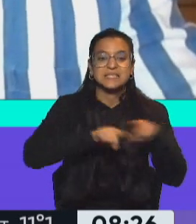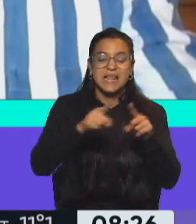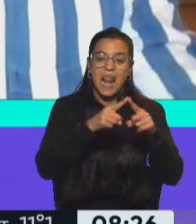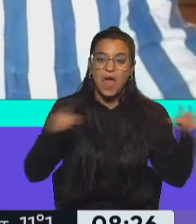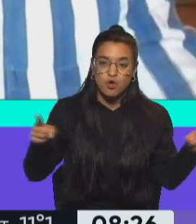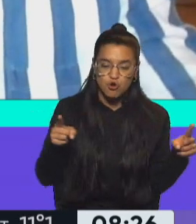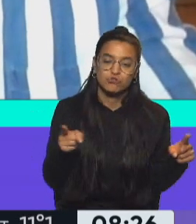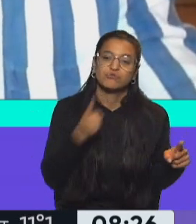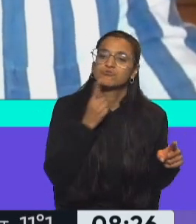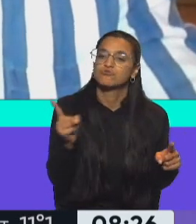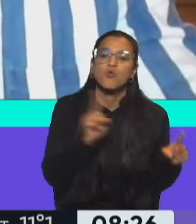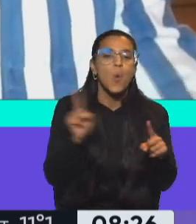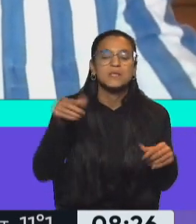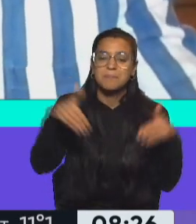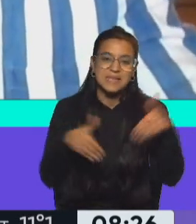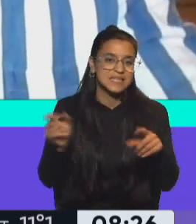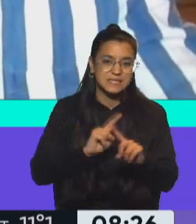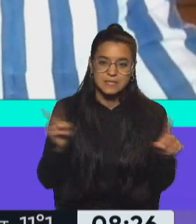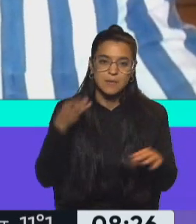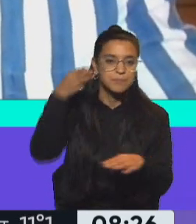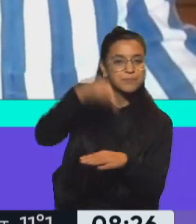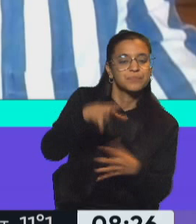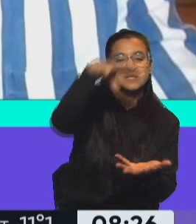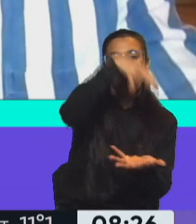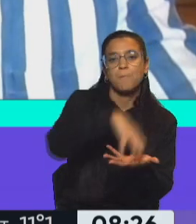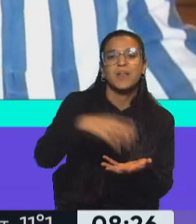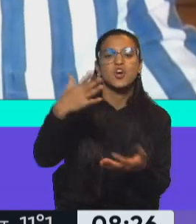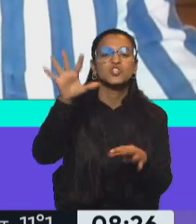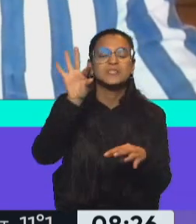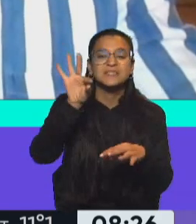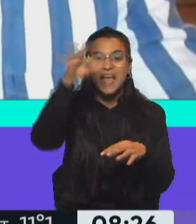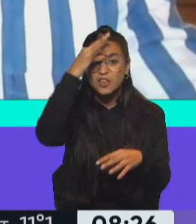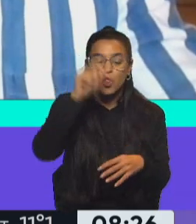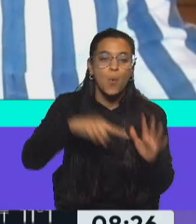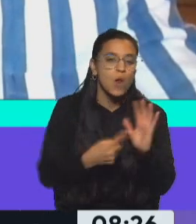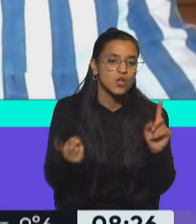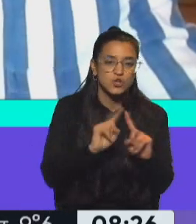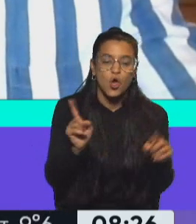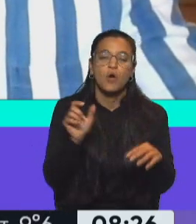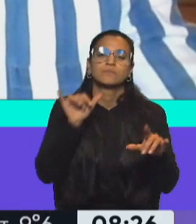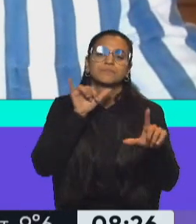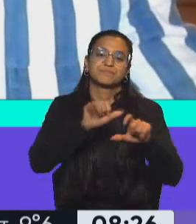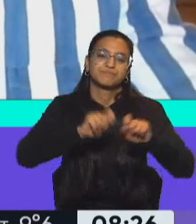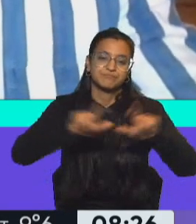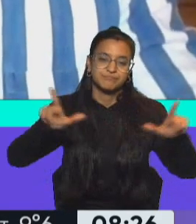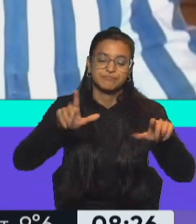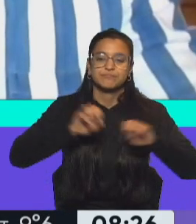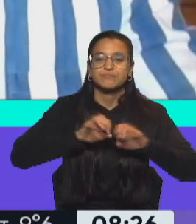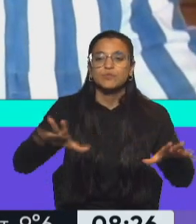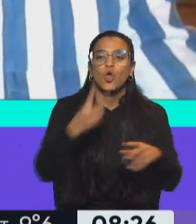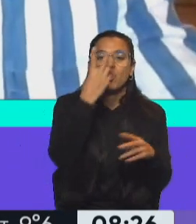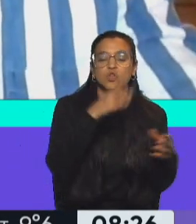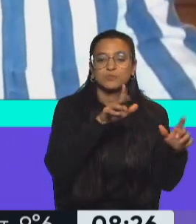y no es presencial. No hay que ir al Complejo Teatral Buenos Aires, sino que se va a llevar a cabo por streaming. Y por streaming a través